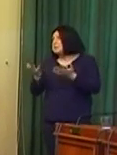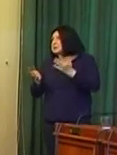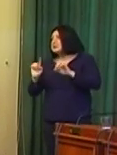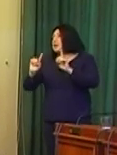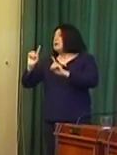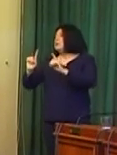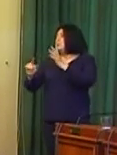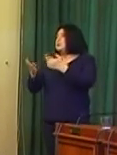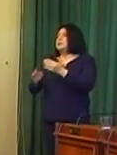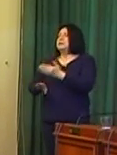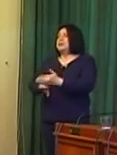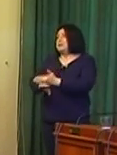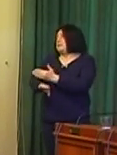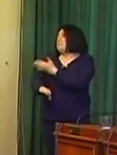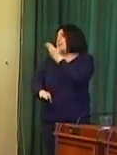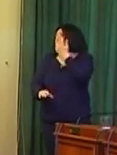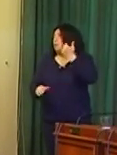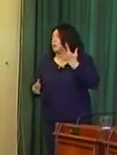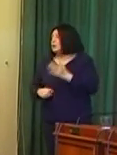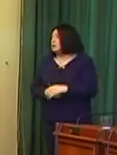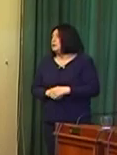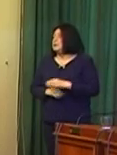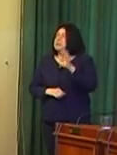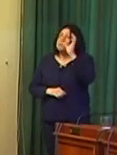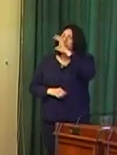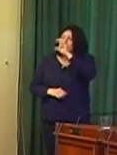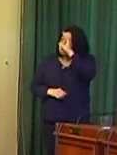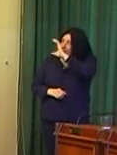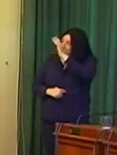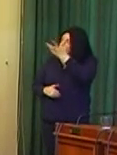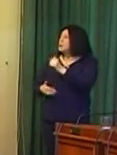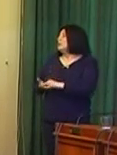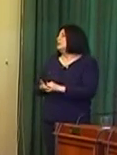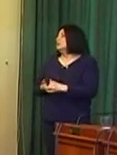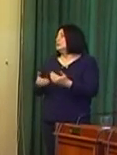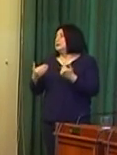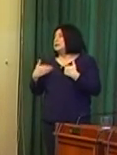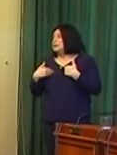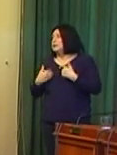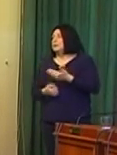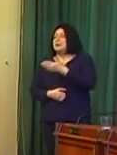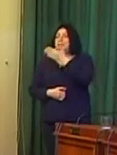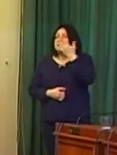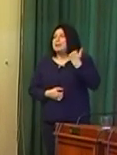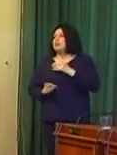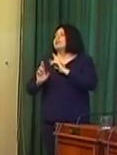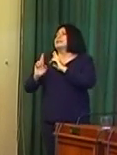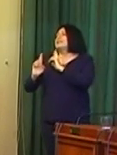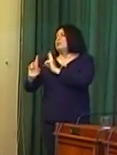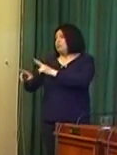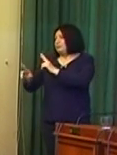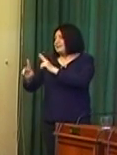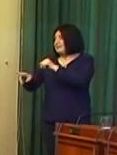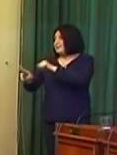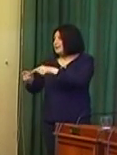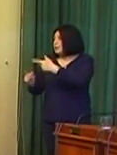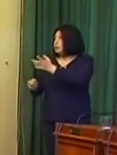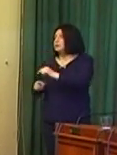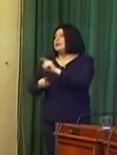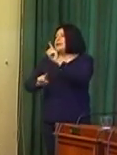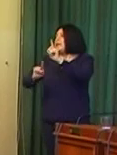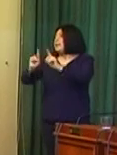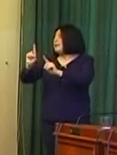haber, de mejoras o de búsqueda de tener un mejor resultado a su vez en alguno de